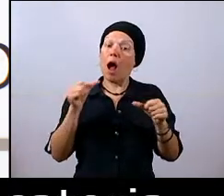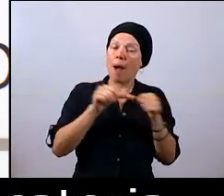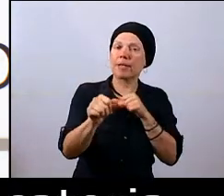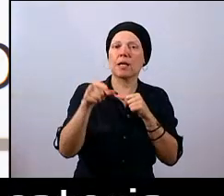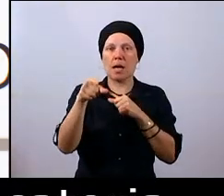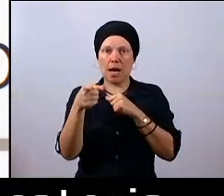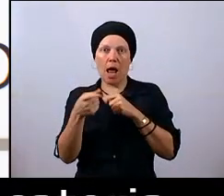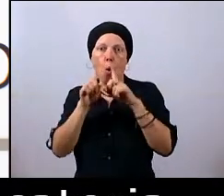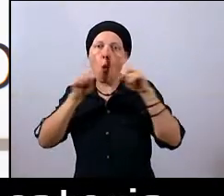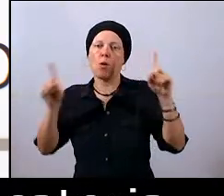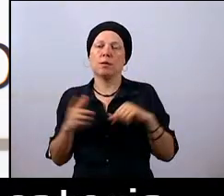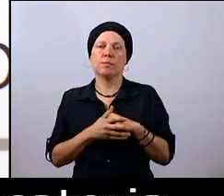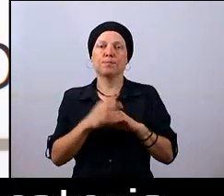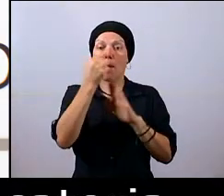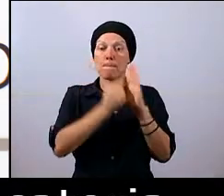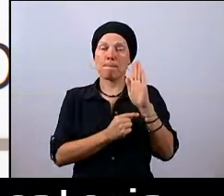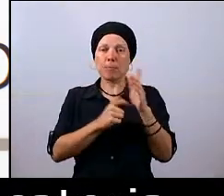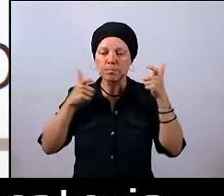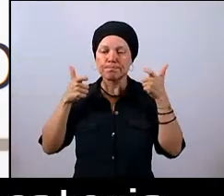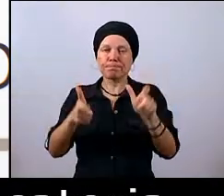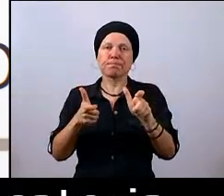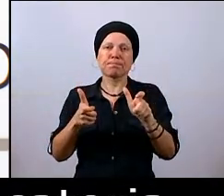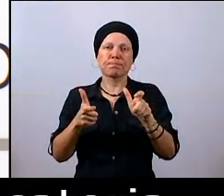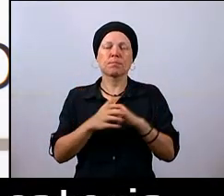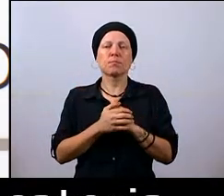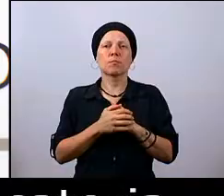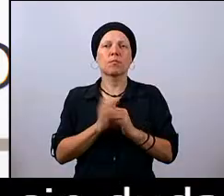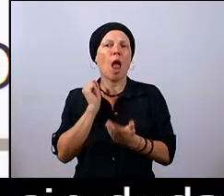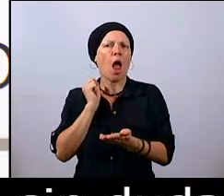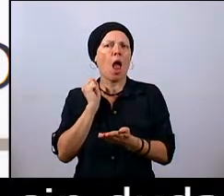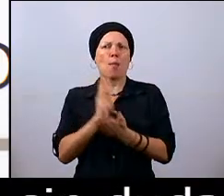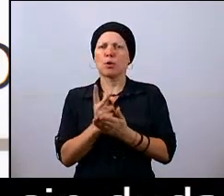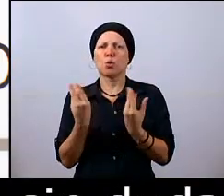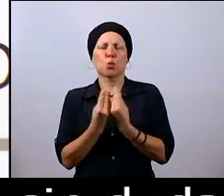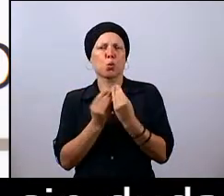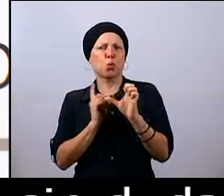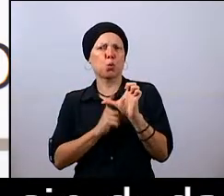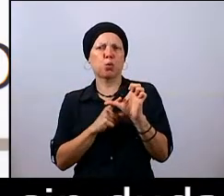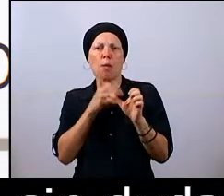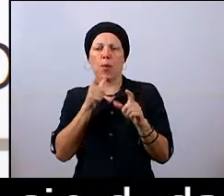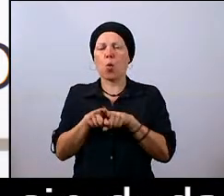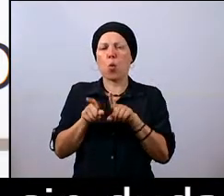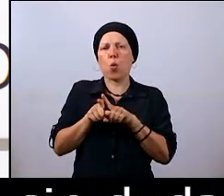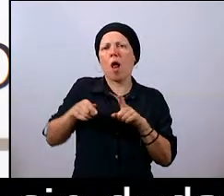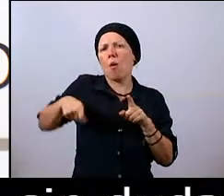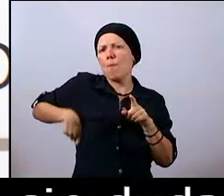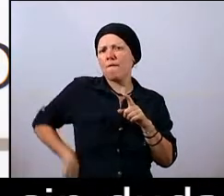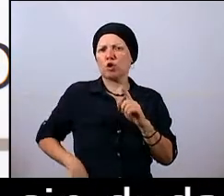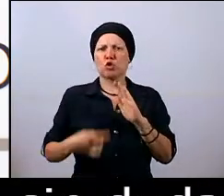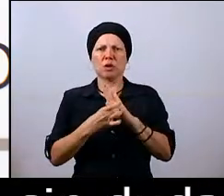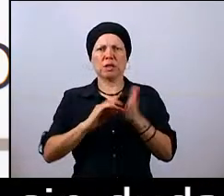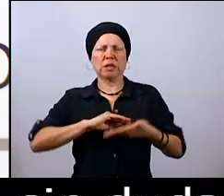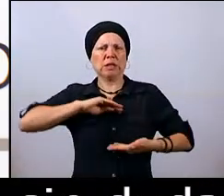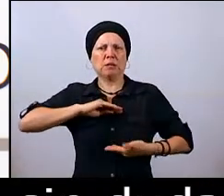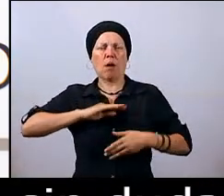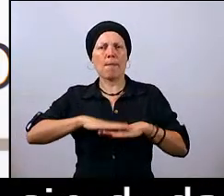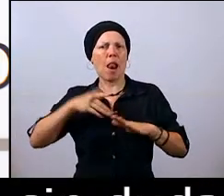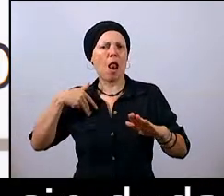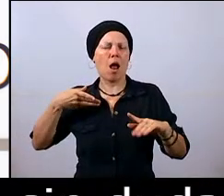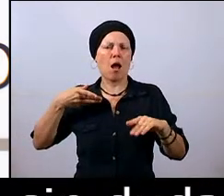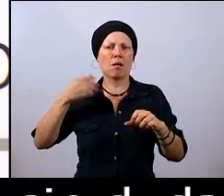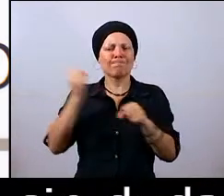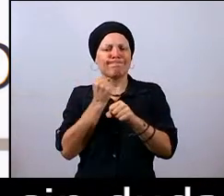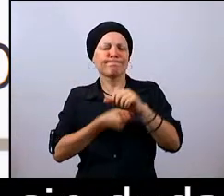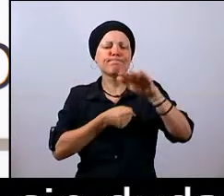Esta medida se enmarca sin duda dentro de la apuesta de la Junta por la cualificación profesional para acceder al